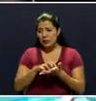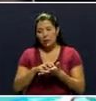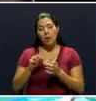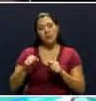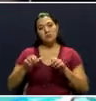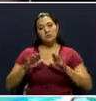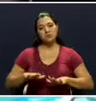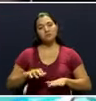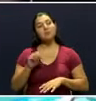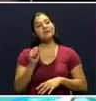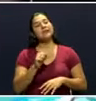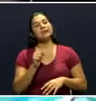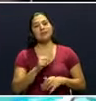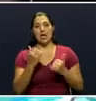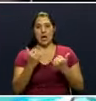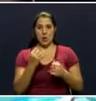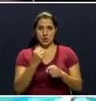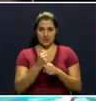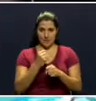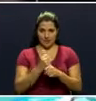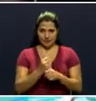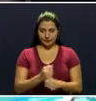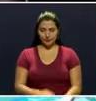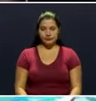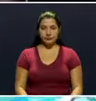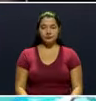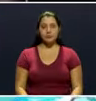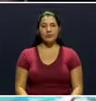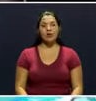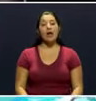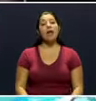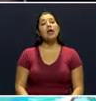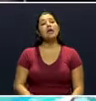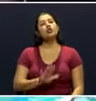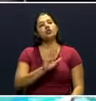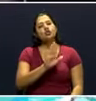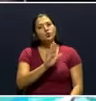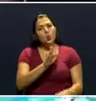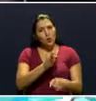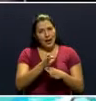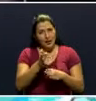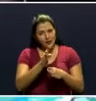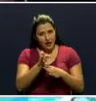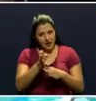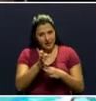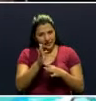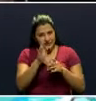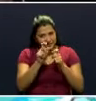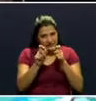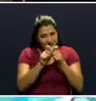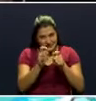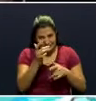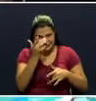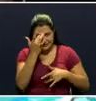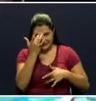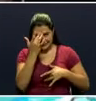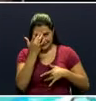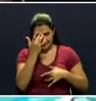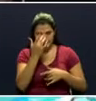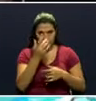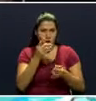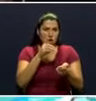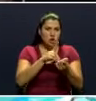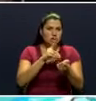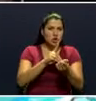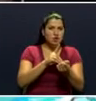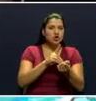doctora. Vamos a trabajar en esa dirección. La epidemiología es la rama de las ciencias que estudia